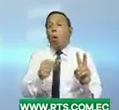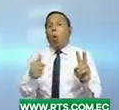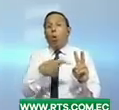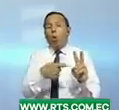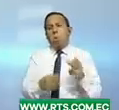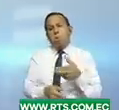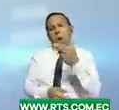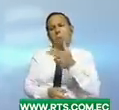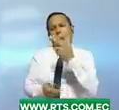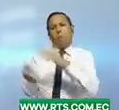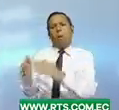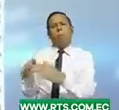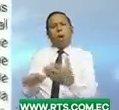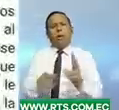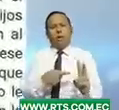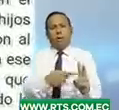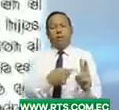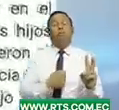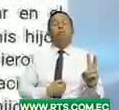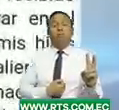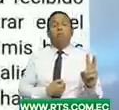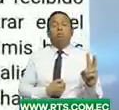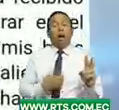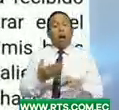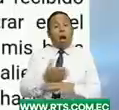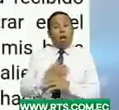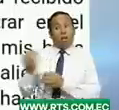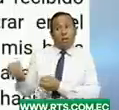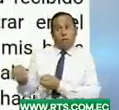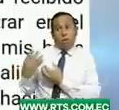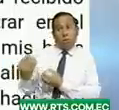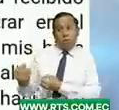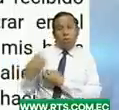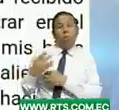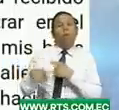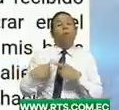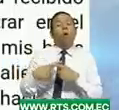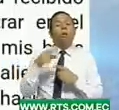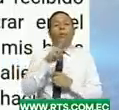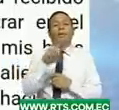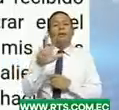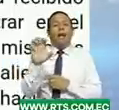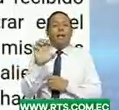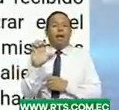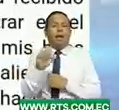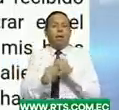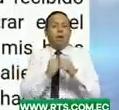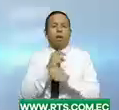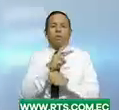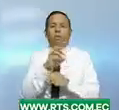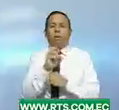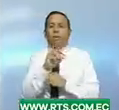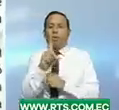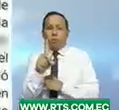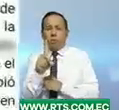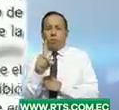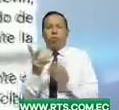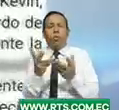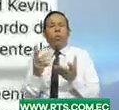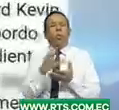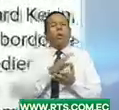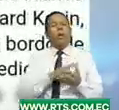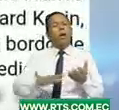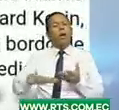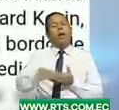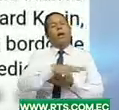a un informe judicial, ocurrieron el 23 de enero de 2021 en la ciudadela Los Helechos,